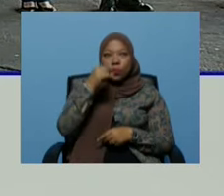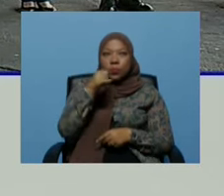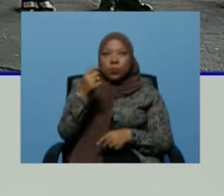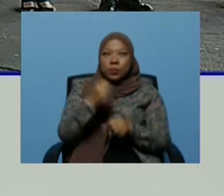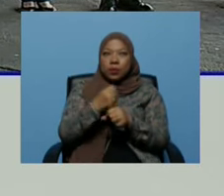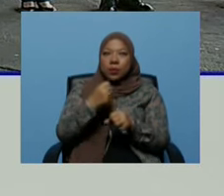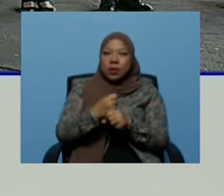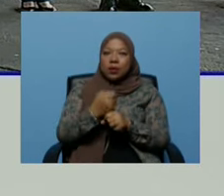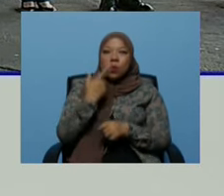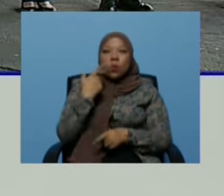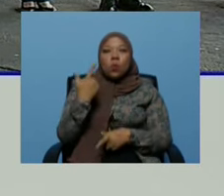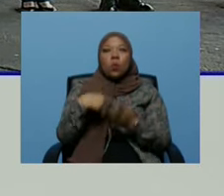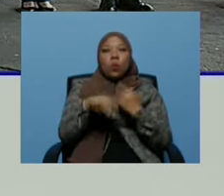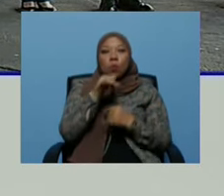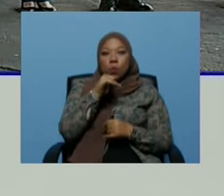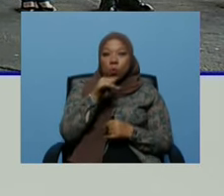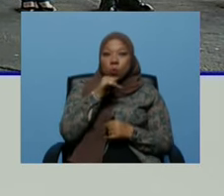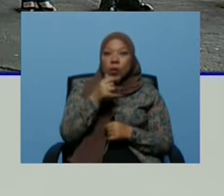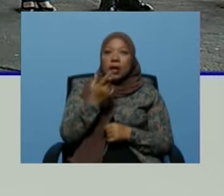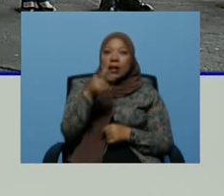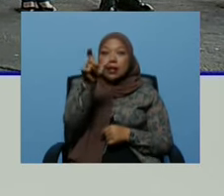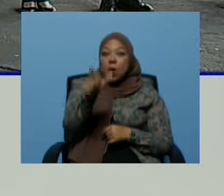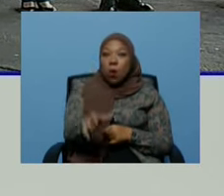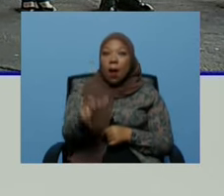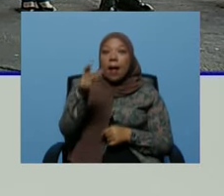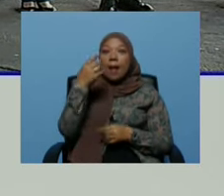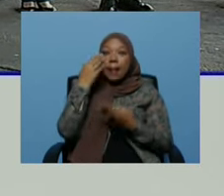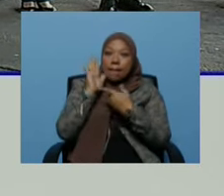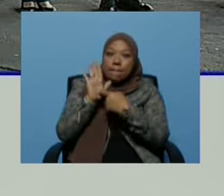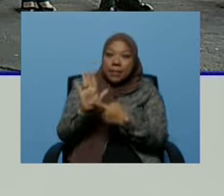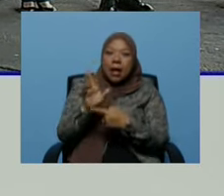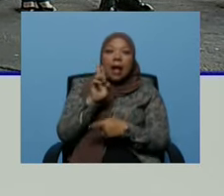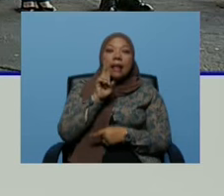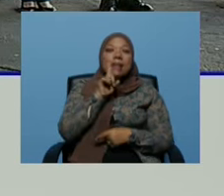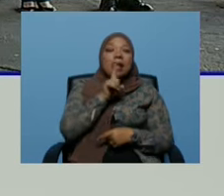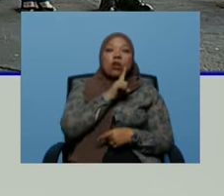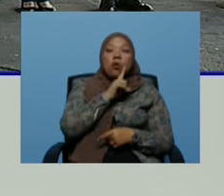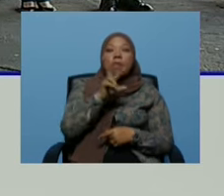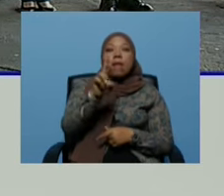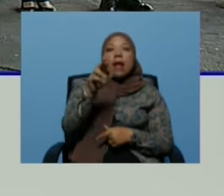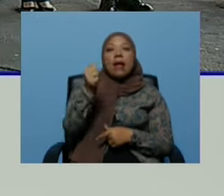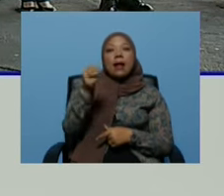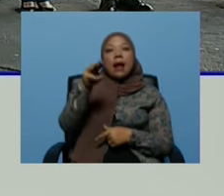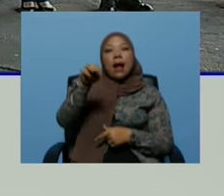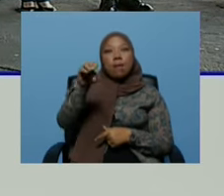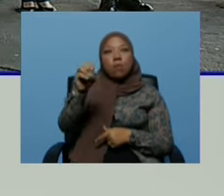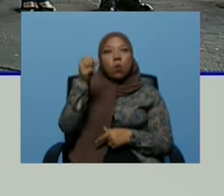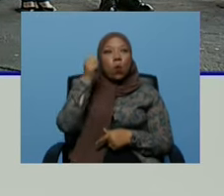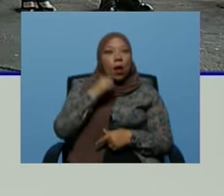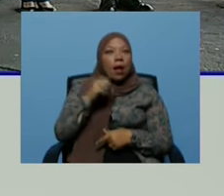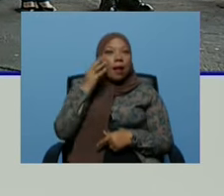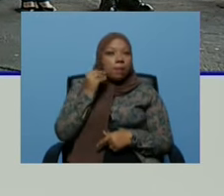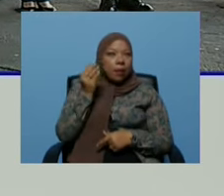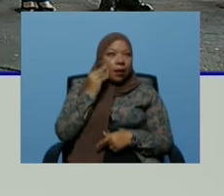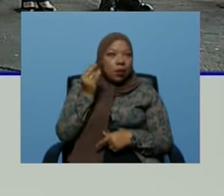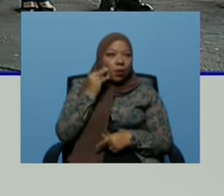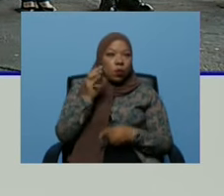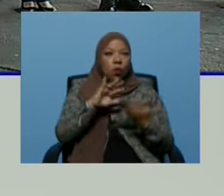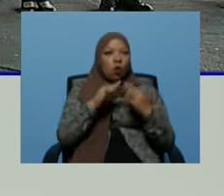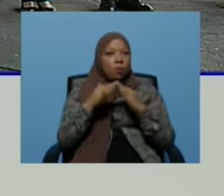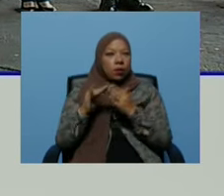general Ramos Irisa, para que nos muestre esta experiencia tan bonita de la Guardia Nacional Bolivariana con la